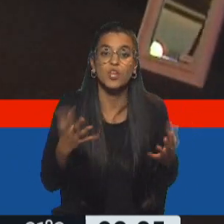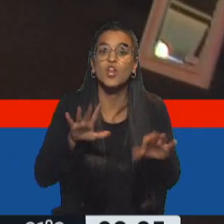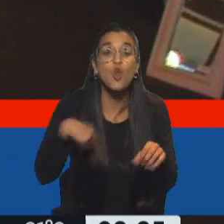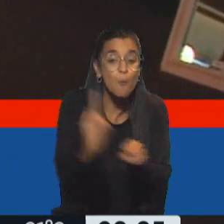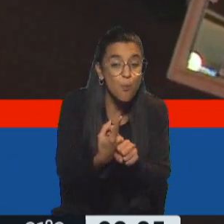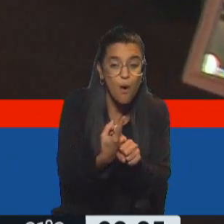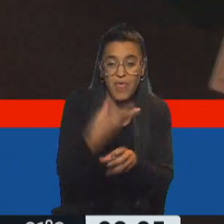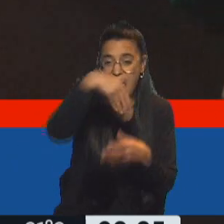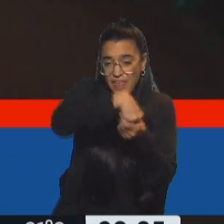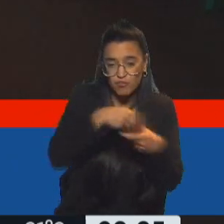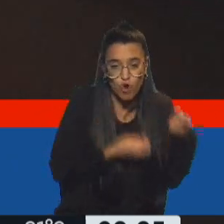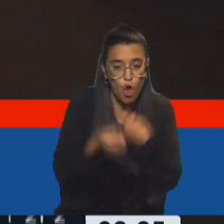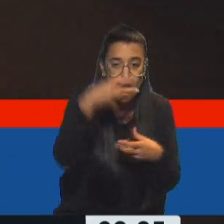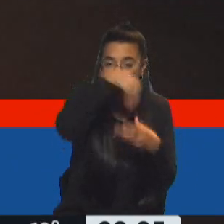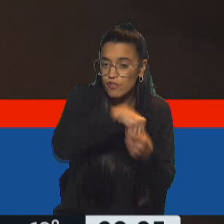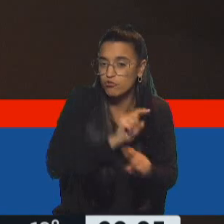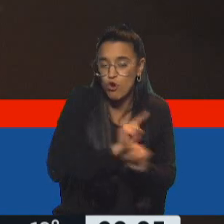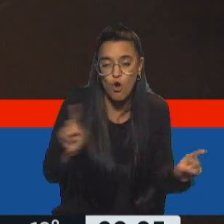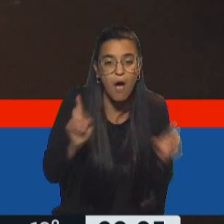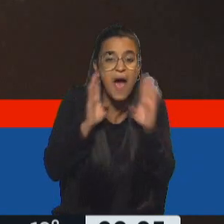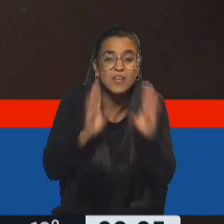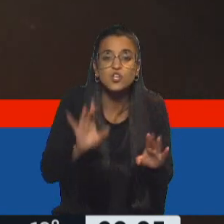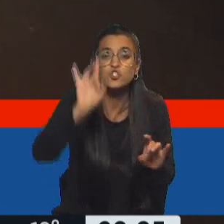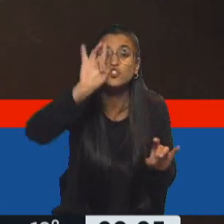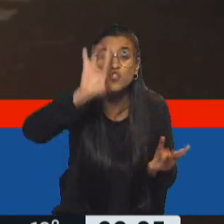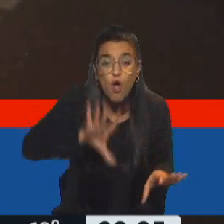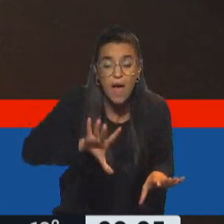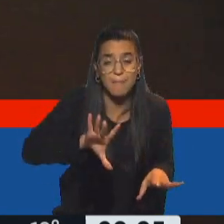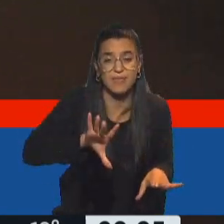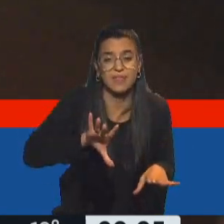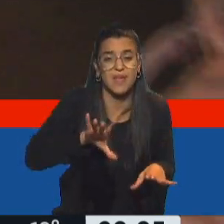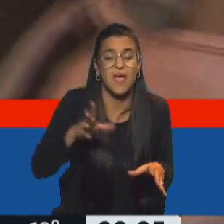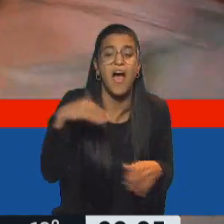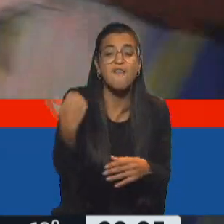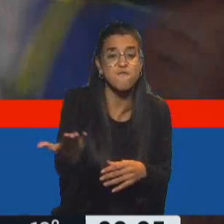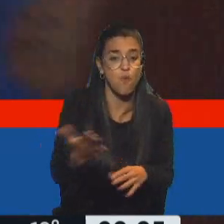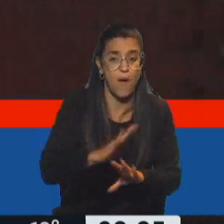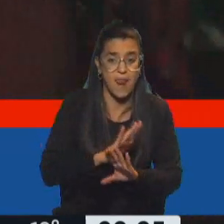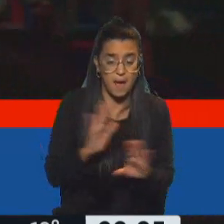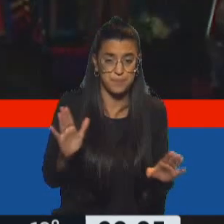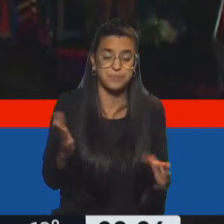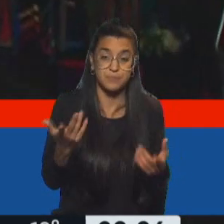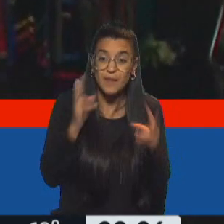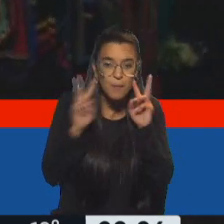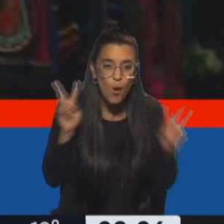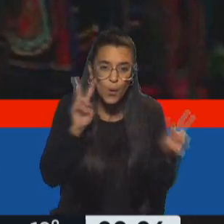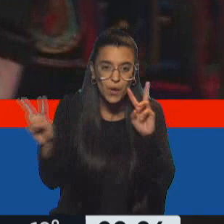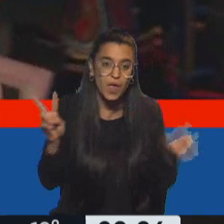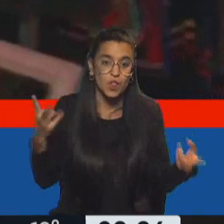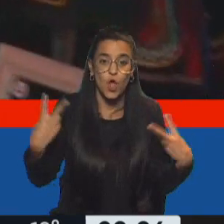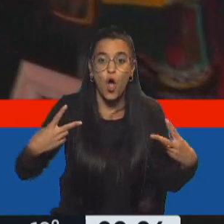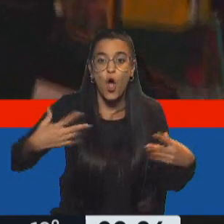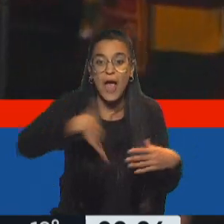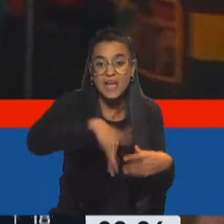estar adentro. La atención es exclusivamente en el exterior de los mismos. Verán, se cortó la